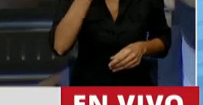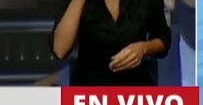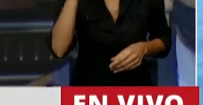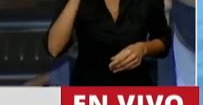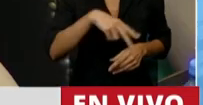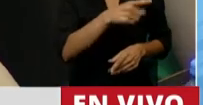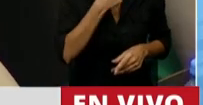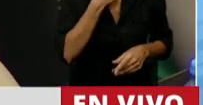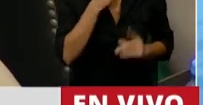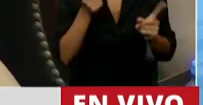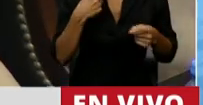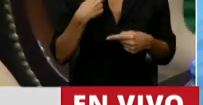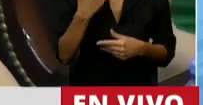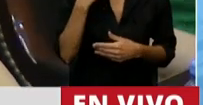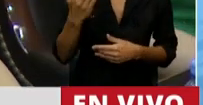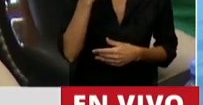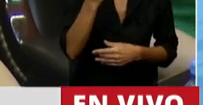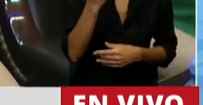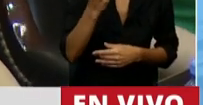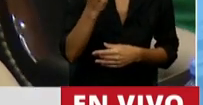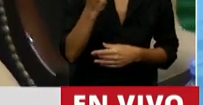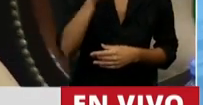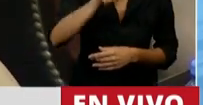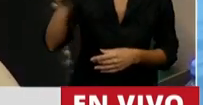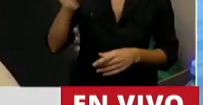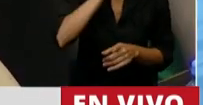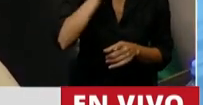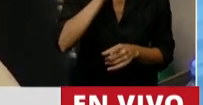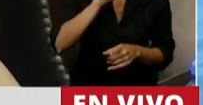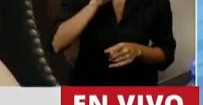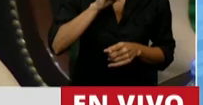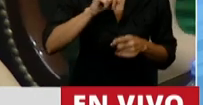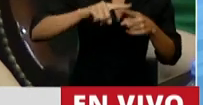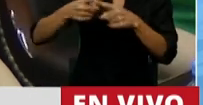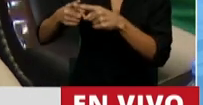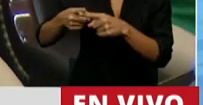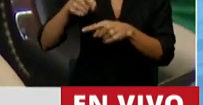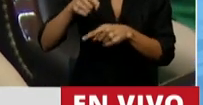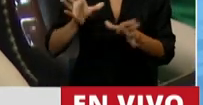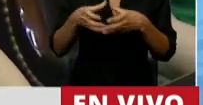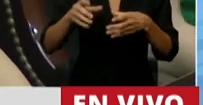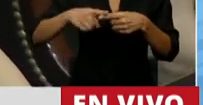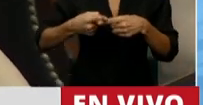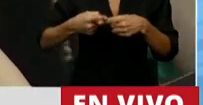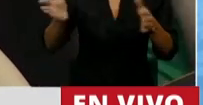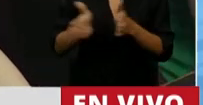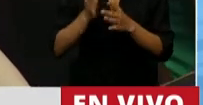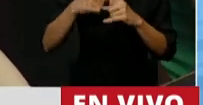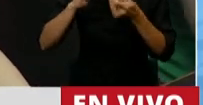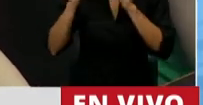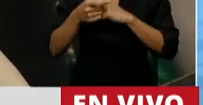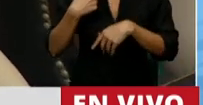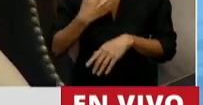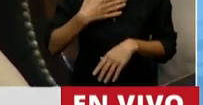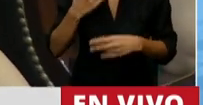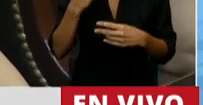especialmente agradecer a dos mujeres políticas de Juntos por el Cambio, mujeres a las quienes admiro